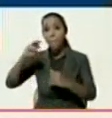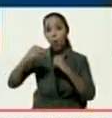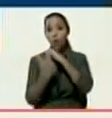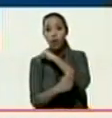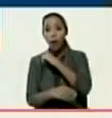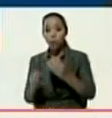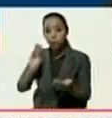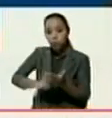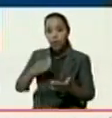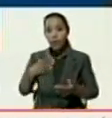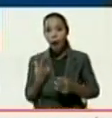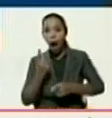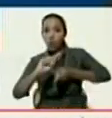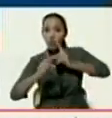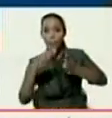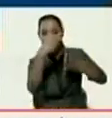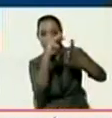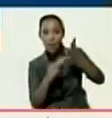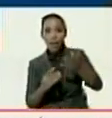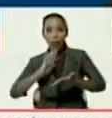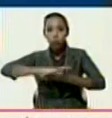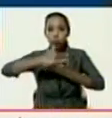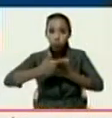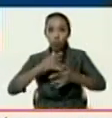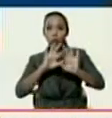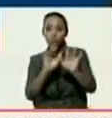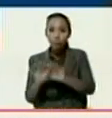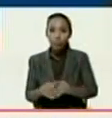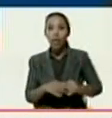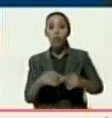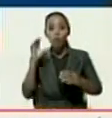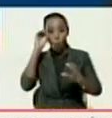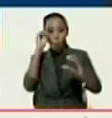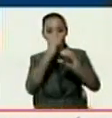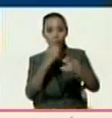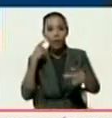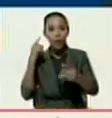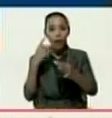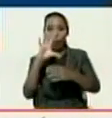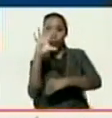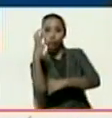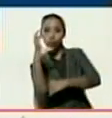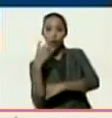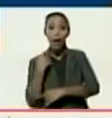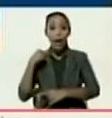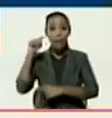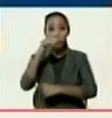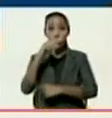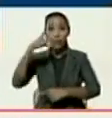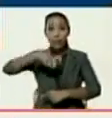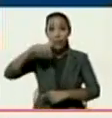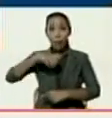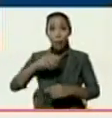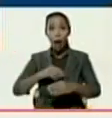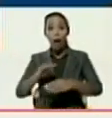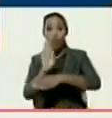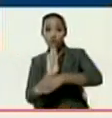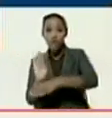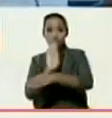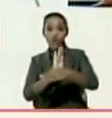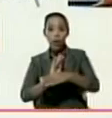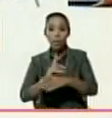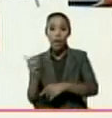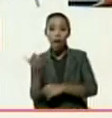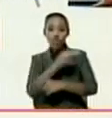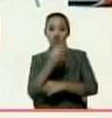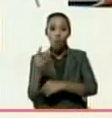equipos de fibra óptica, canaimitas, equipos de antena satelital e infraestructura necesaria para el mantenimiento de las operaciones de ambas